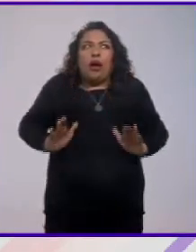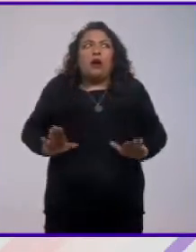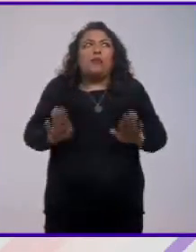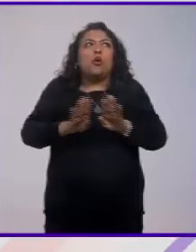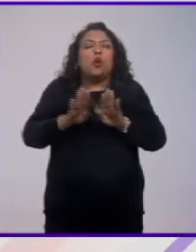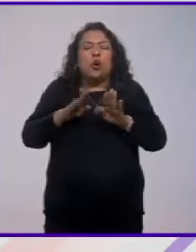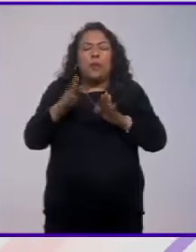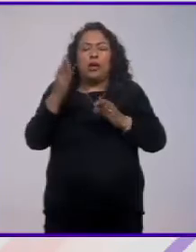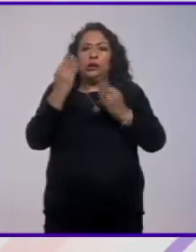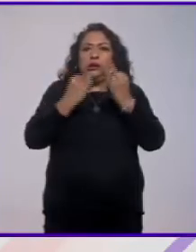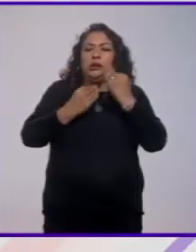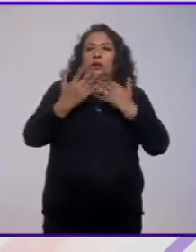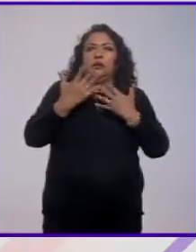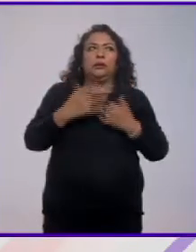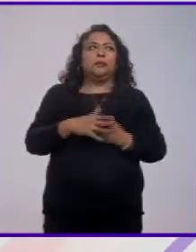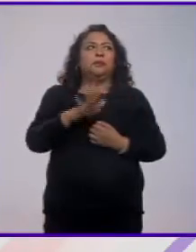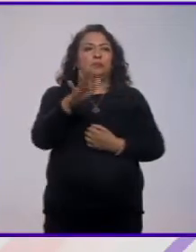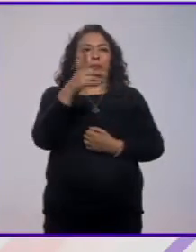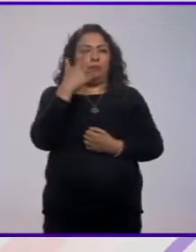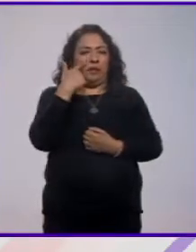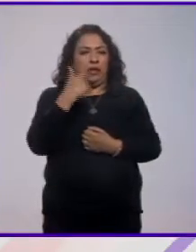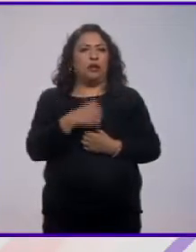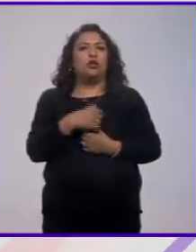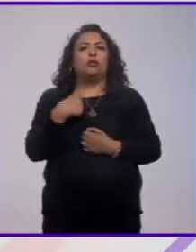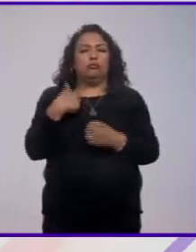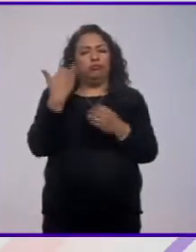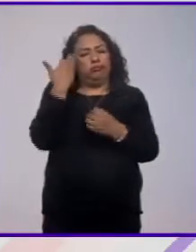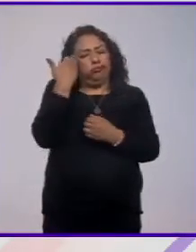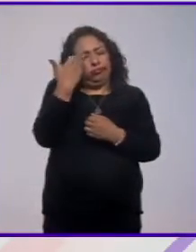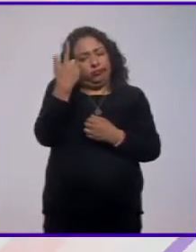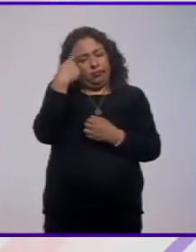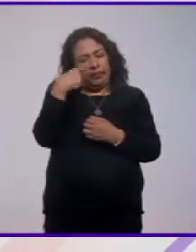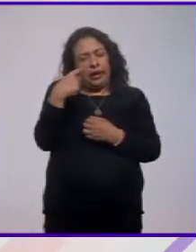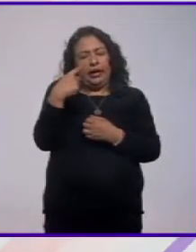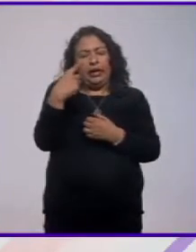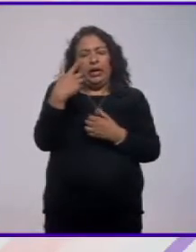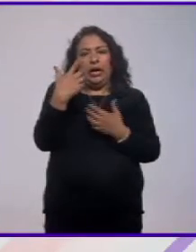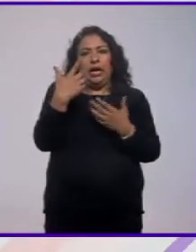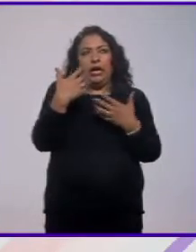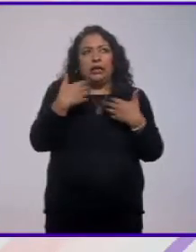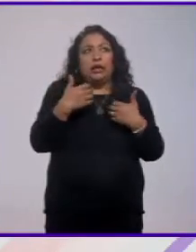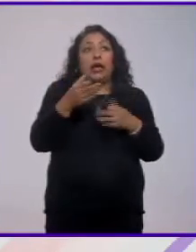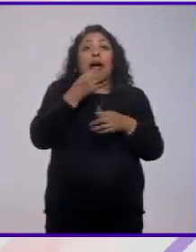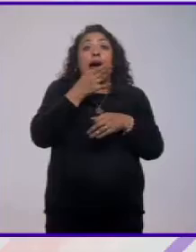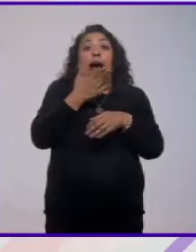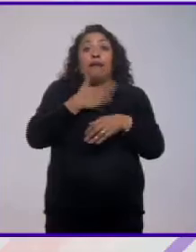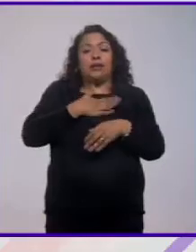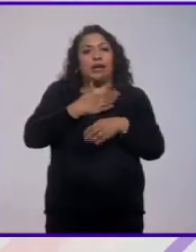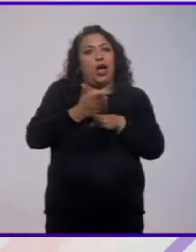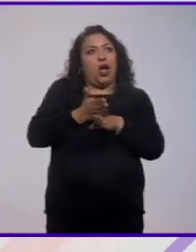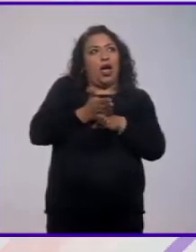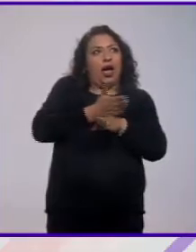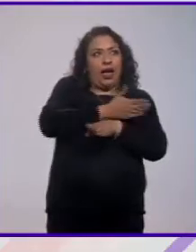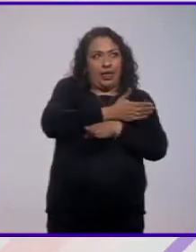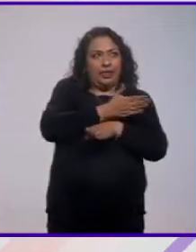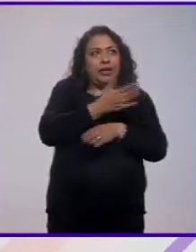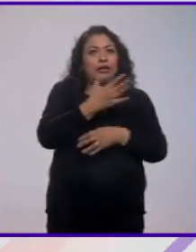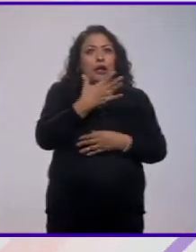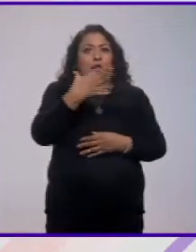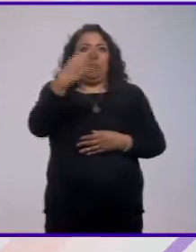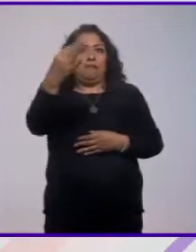fue construirlo? Mira, tuve mucho tiempo para hacerlo. Afortunadamente me avisaron con tiempo de que estaba en el